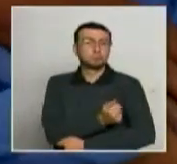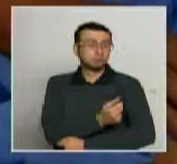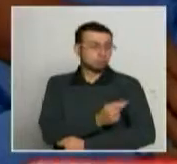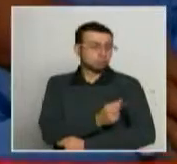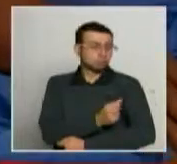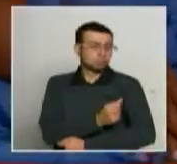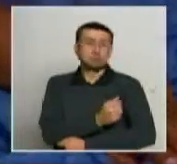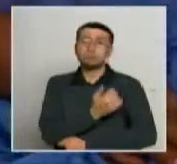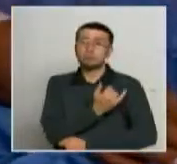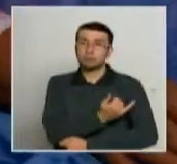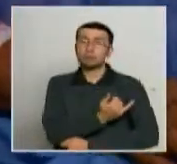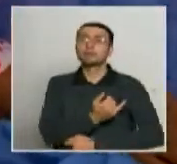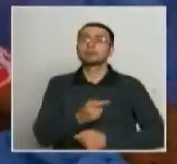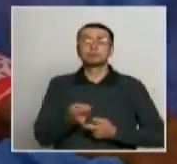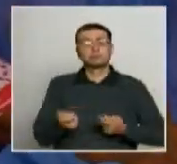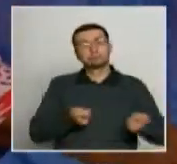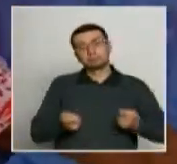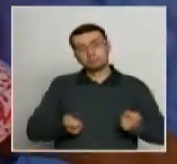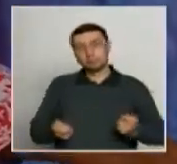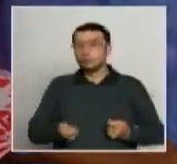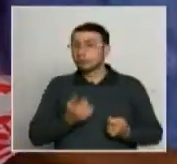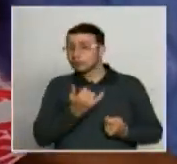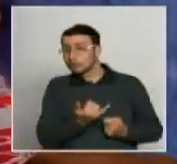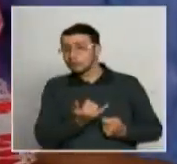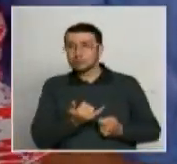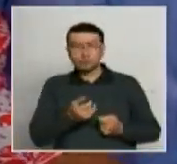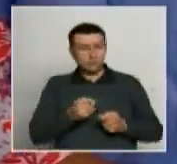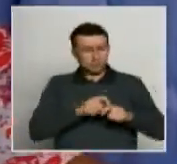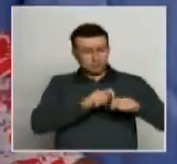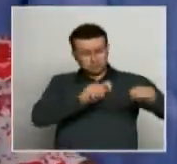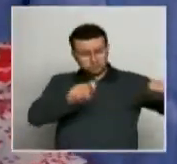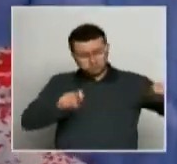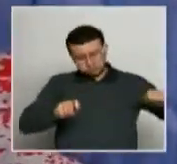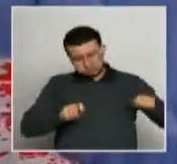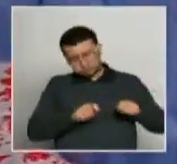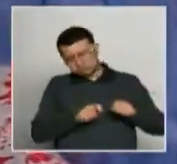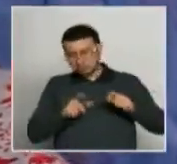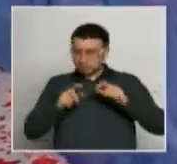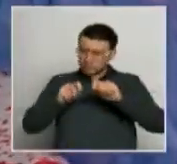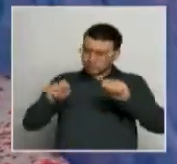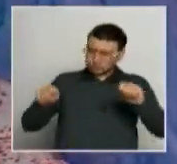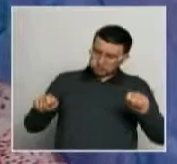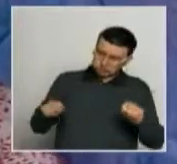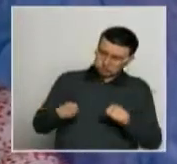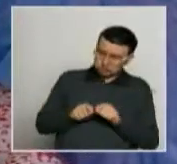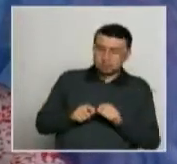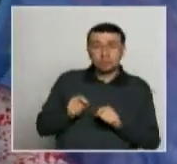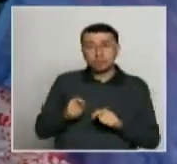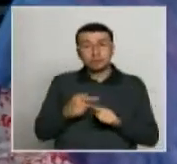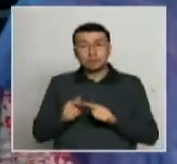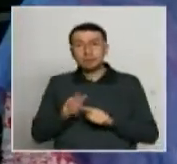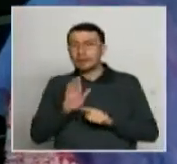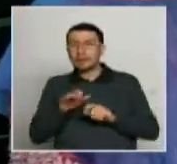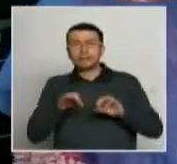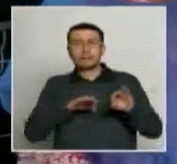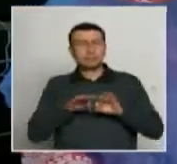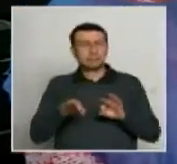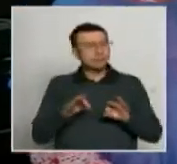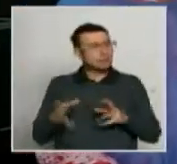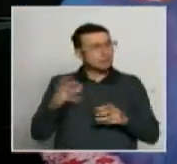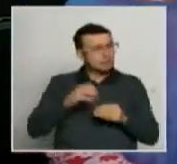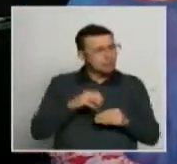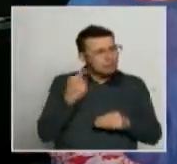tomar las medidas, que le vamos a, y ya el doctor Wilfer nos acaba de explicar todo lo que es la parte clínica, para que entremos en materia en lo